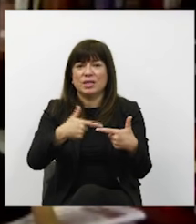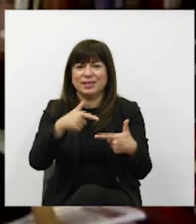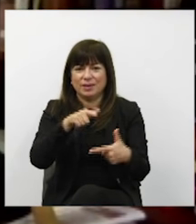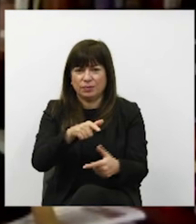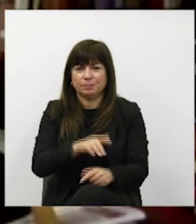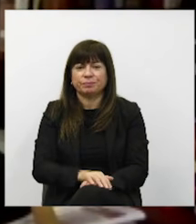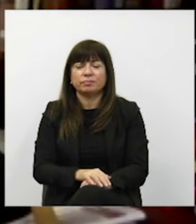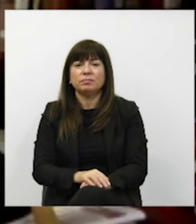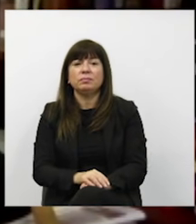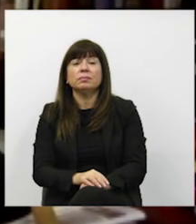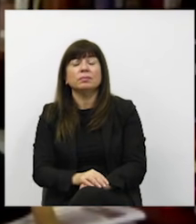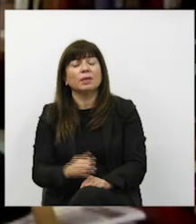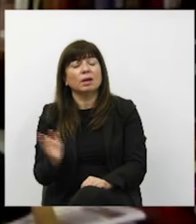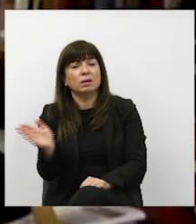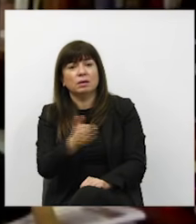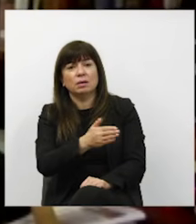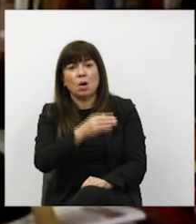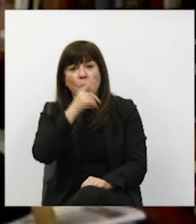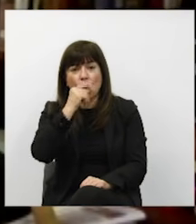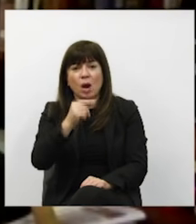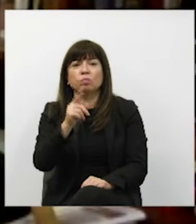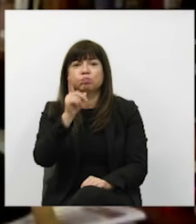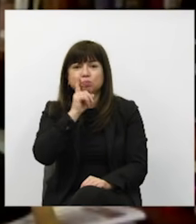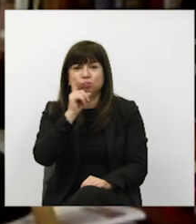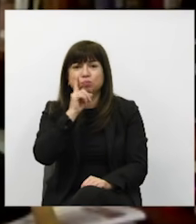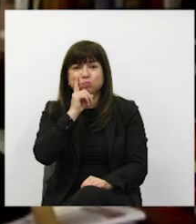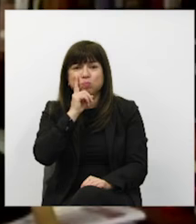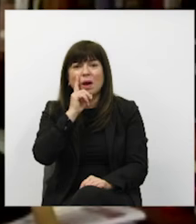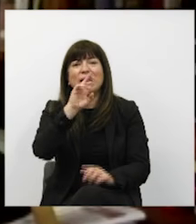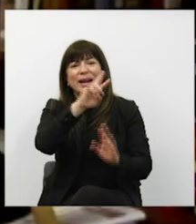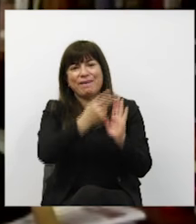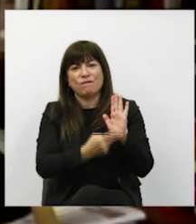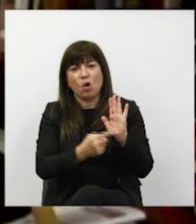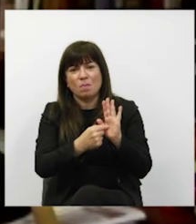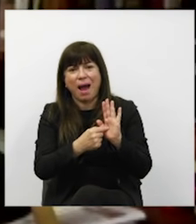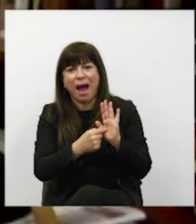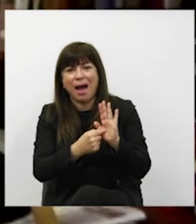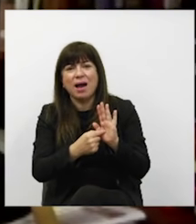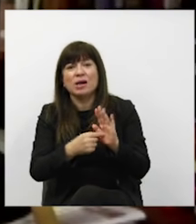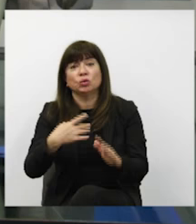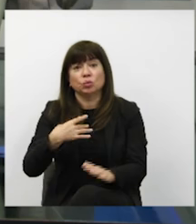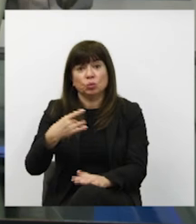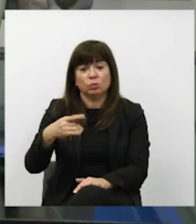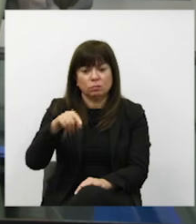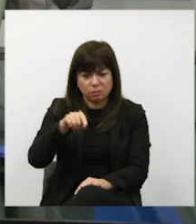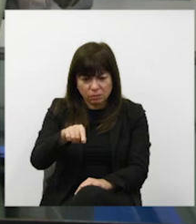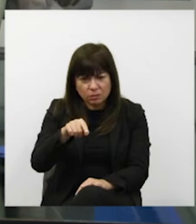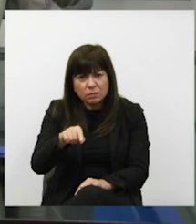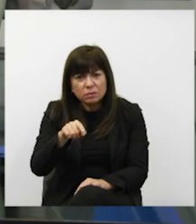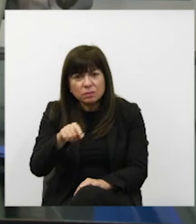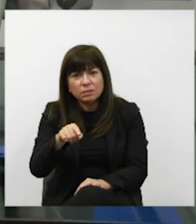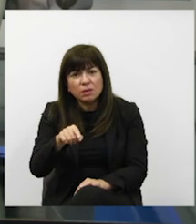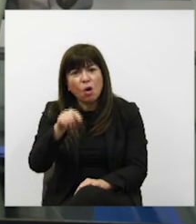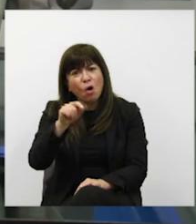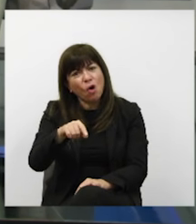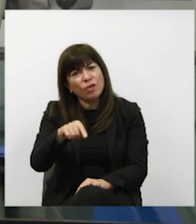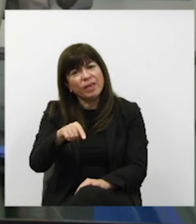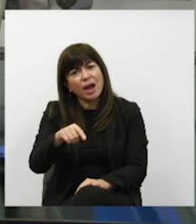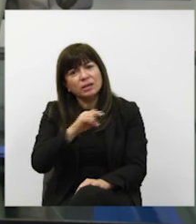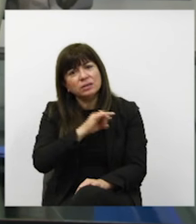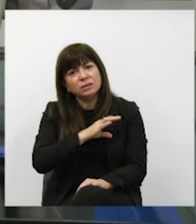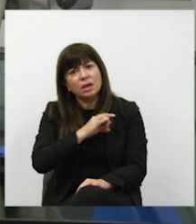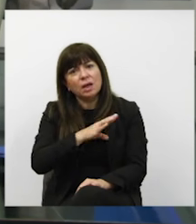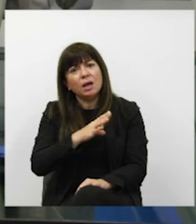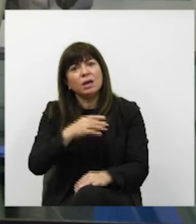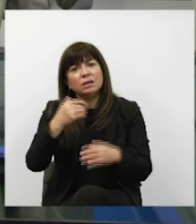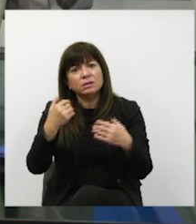las reformas institucionales una segunda impulso de la productividad y después nos trancamos. Y Chile llegó hoy día, en mi opinión, tocó techo en lo